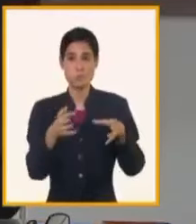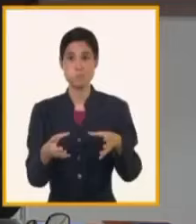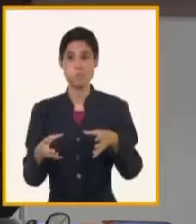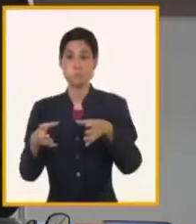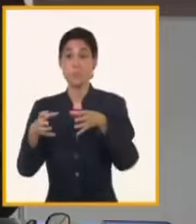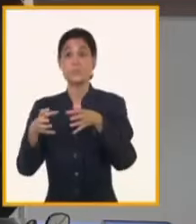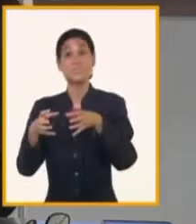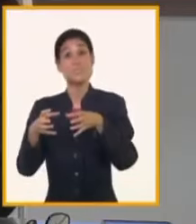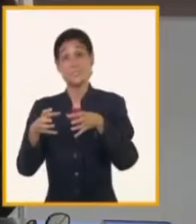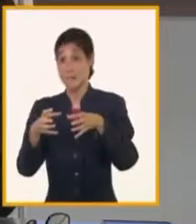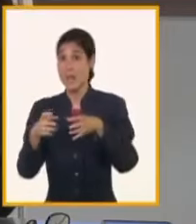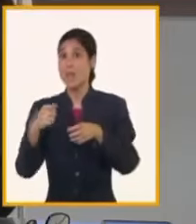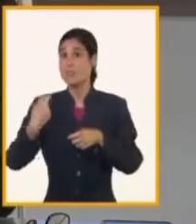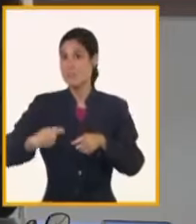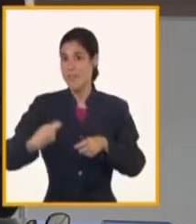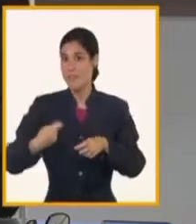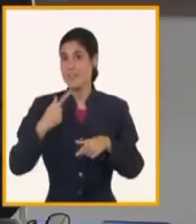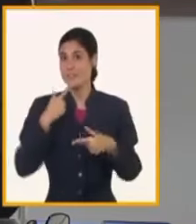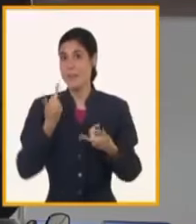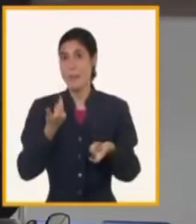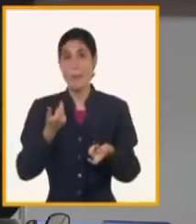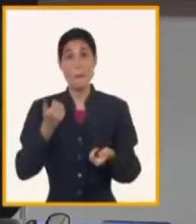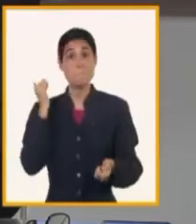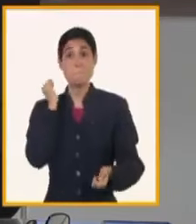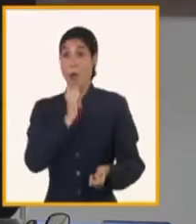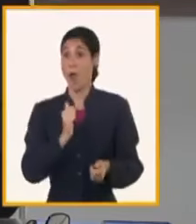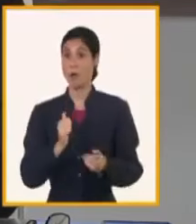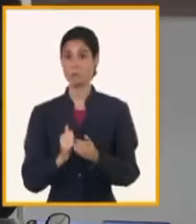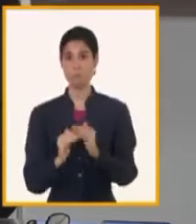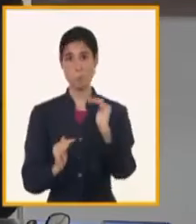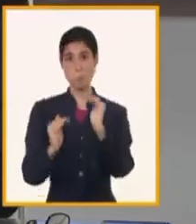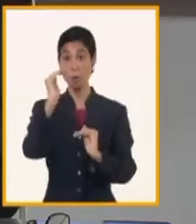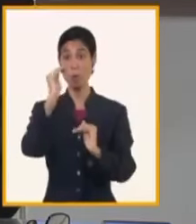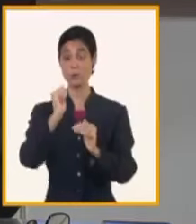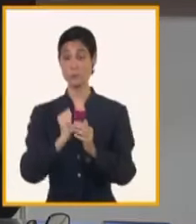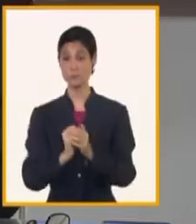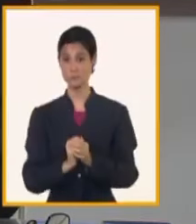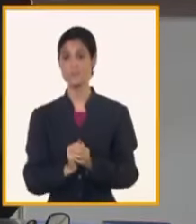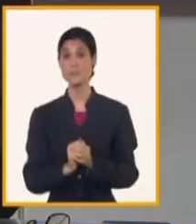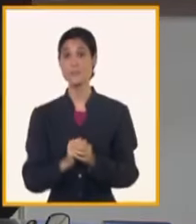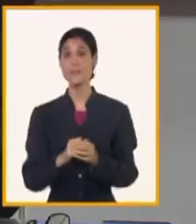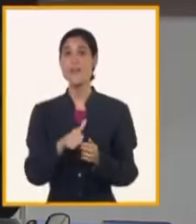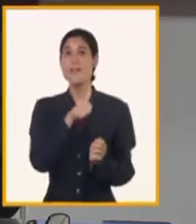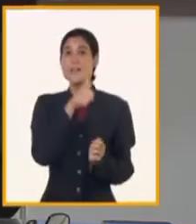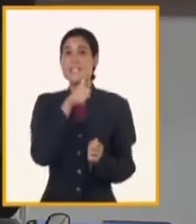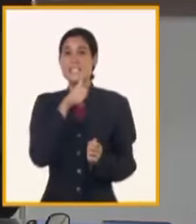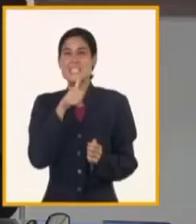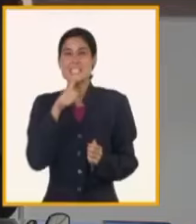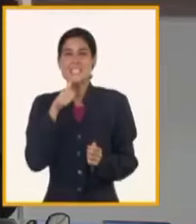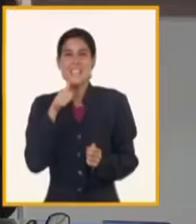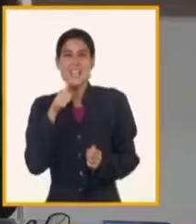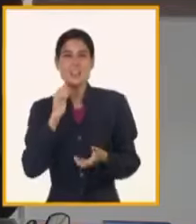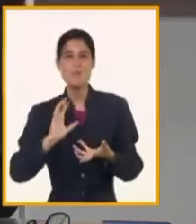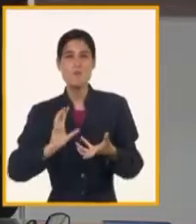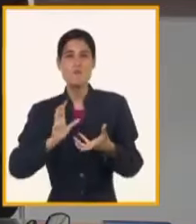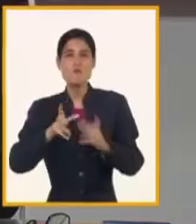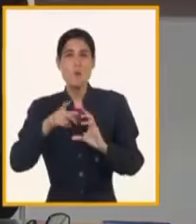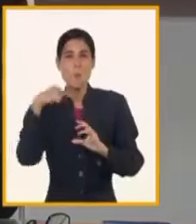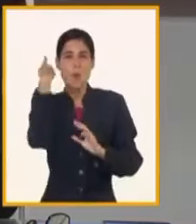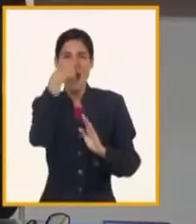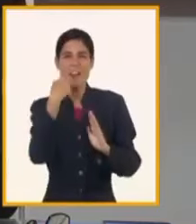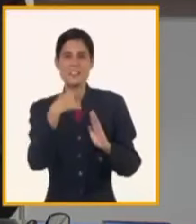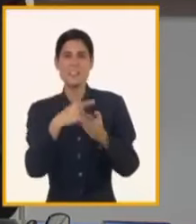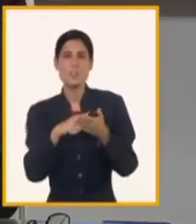es un aceite super especial in nío con sus características extremadamente fino costosísimo